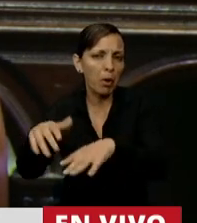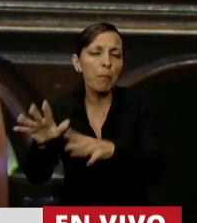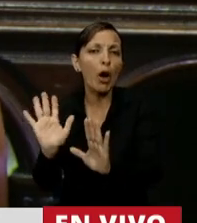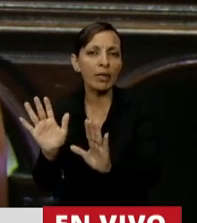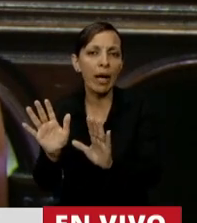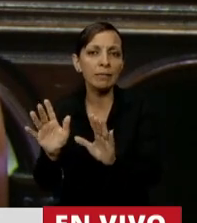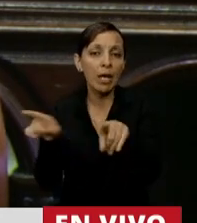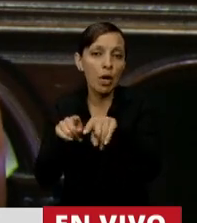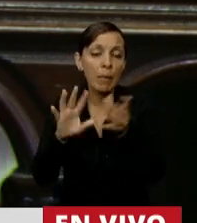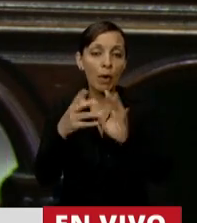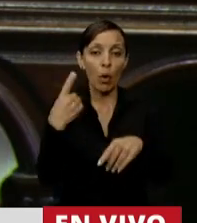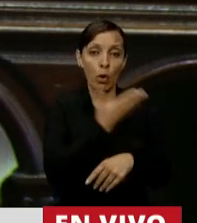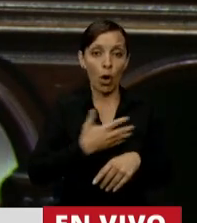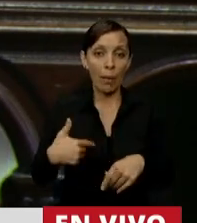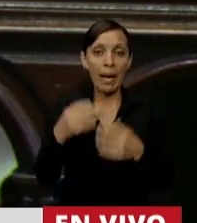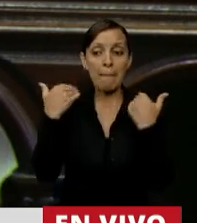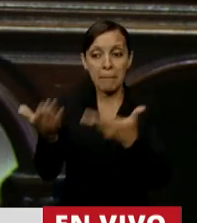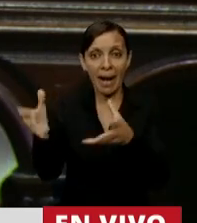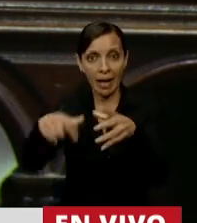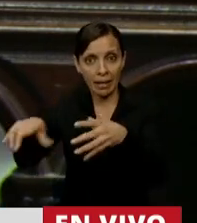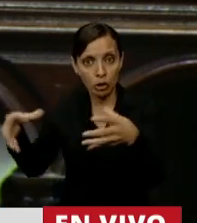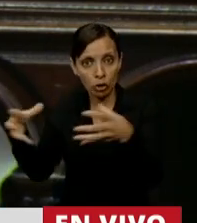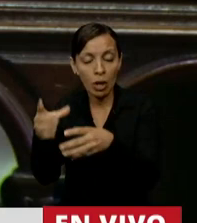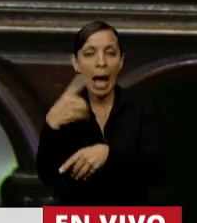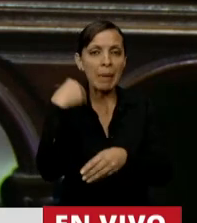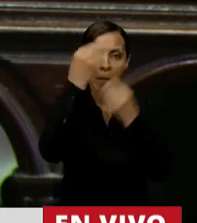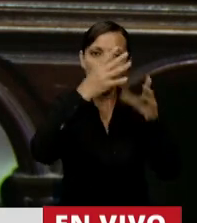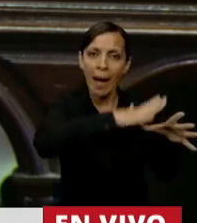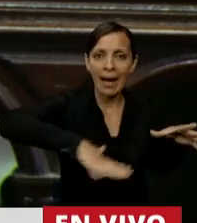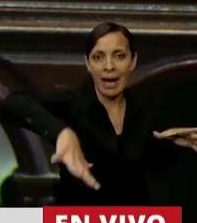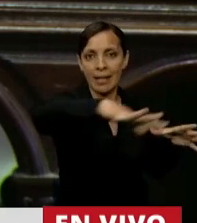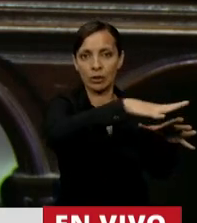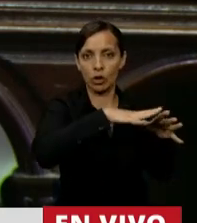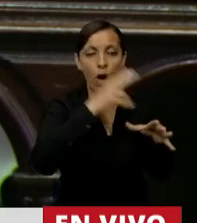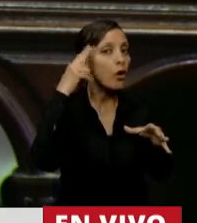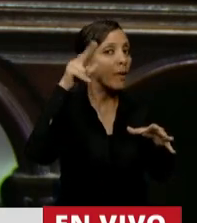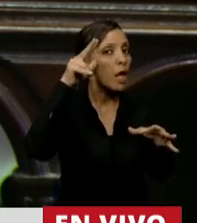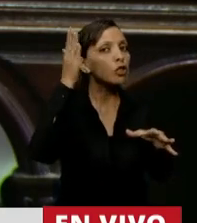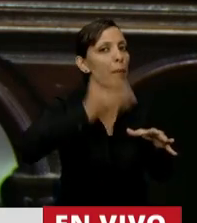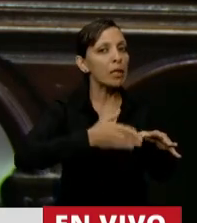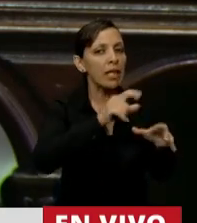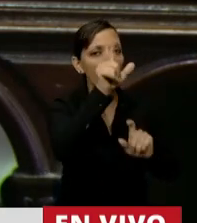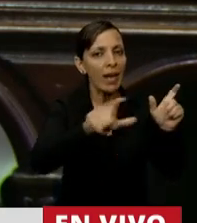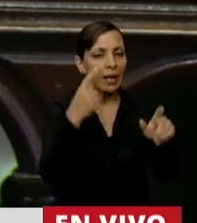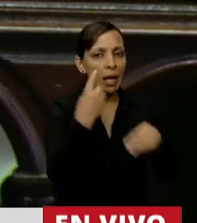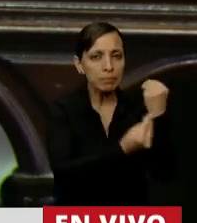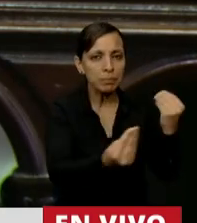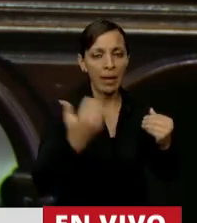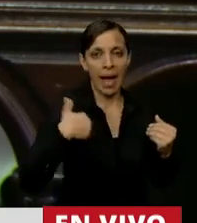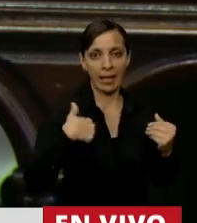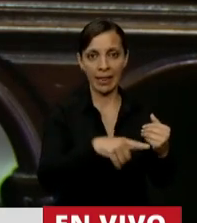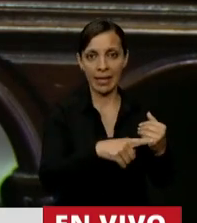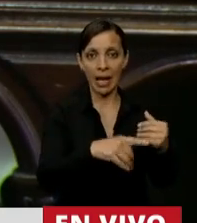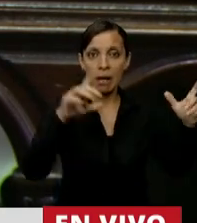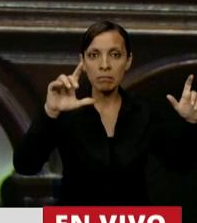pasa cuando uno legisla para la tribuna. A mí me preocupa el resto. El 98% de los que viven en este país